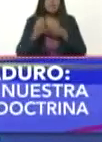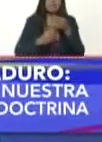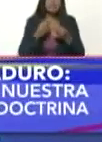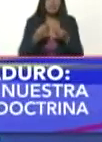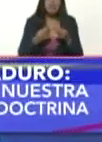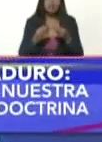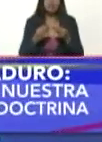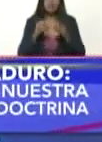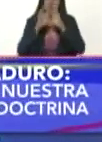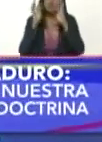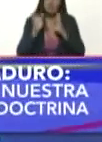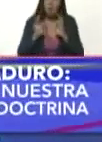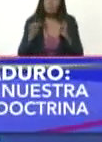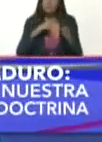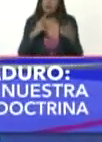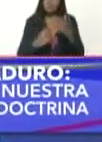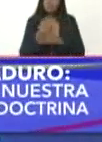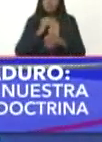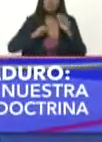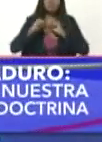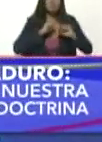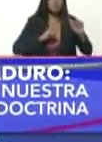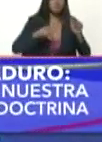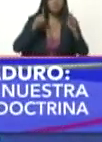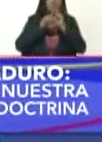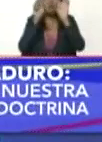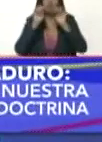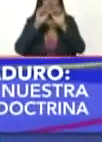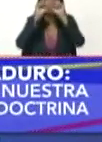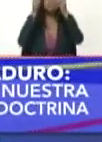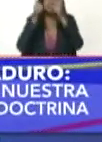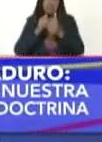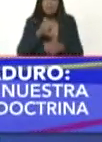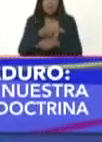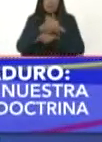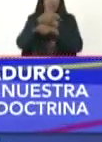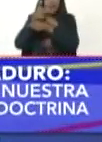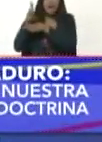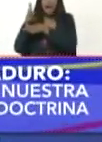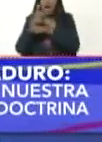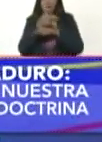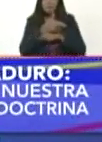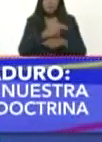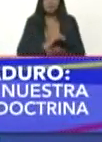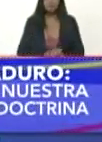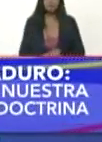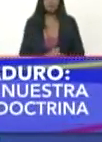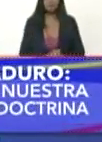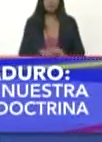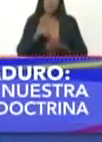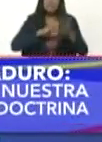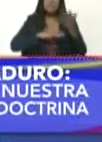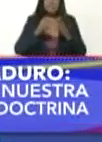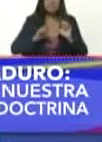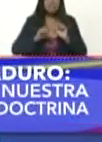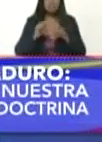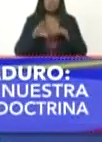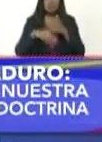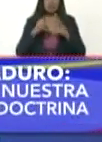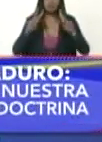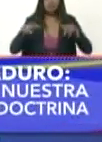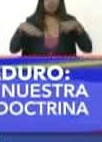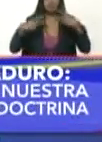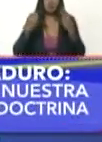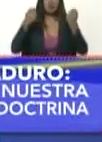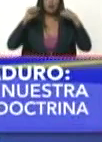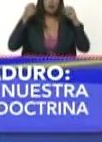de conformación de fuerza, de despliegue de fuerza, del sistema de armas, la agenda permanente que actualizamos en los